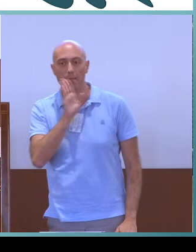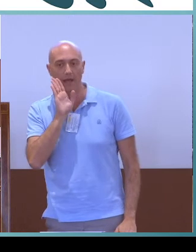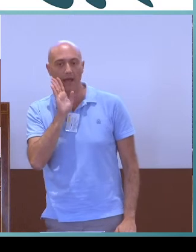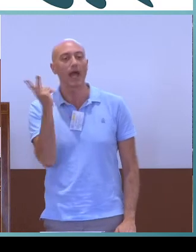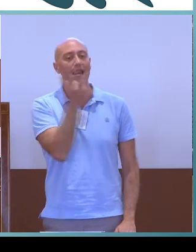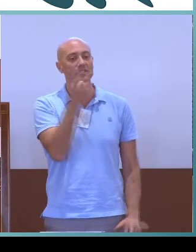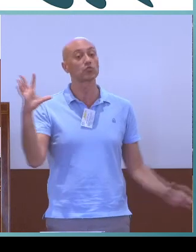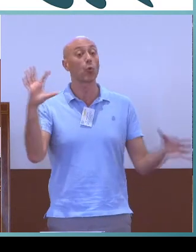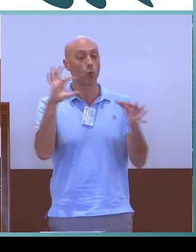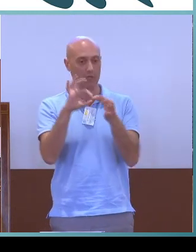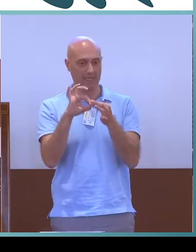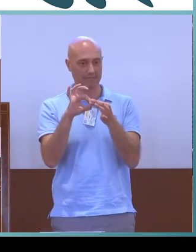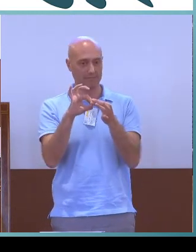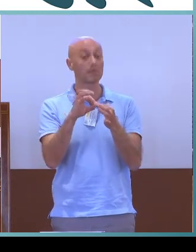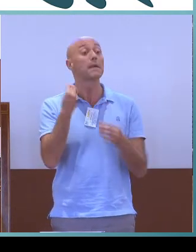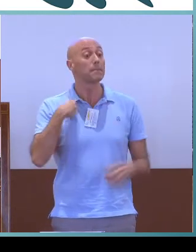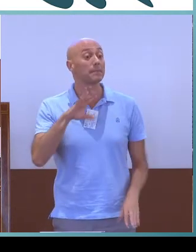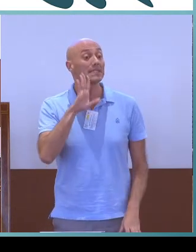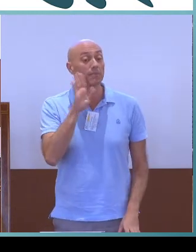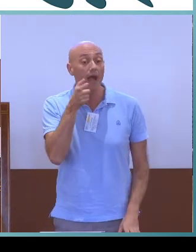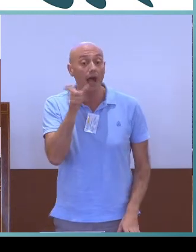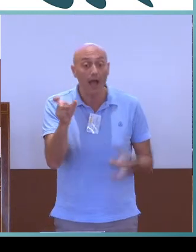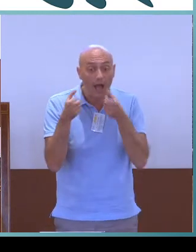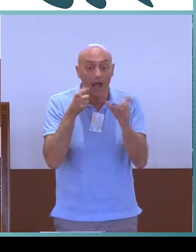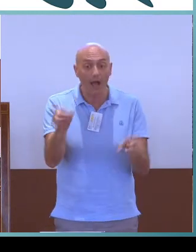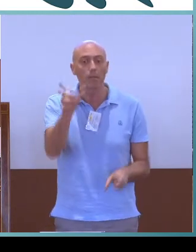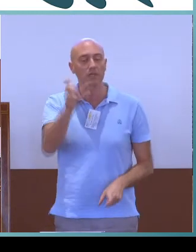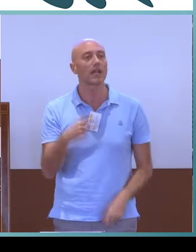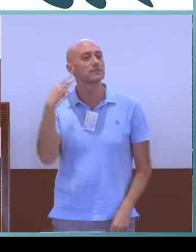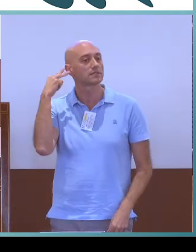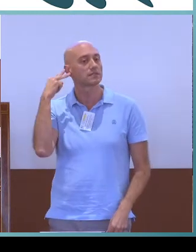parecidos. Y aquí ya enseñamos.